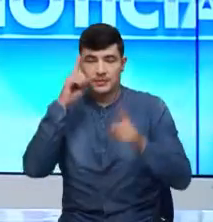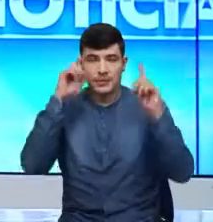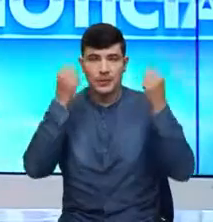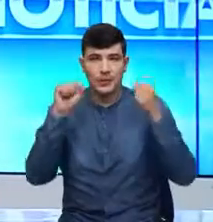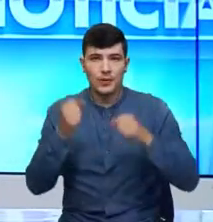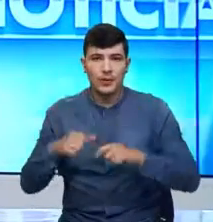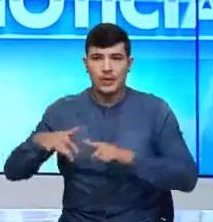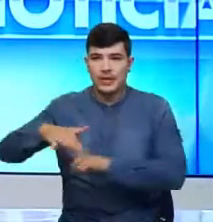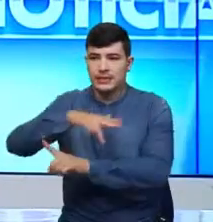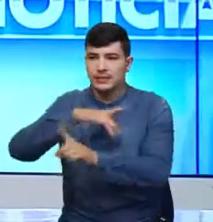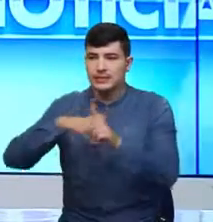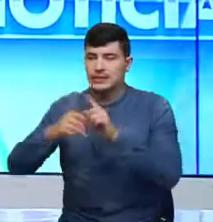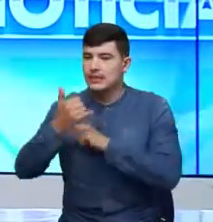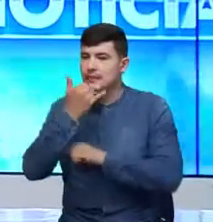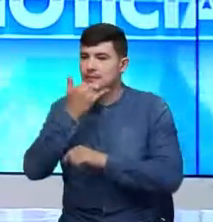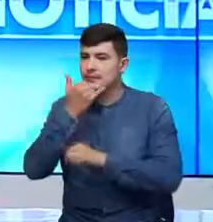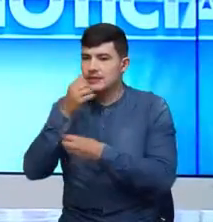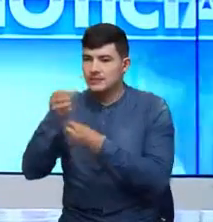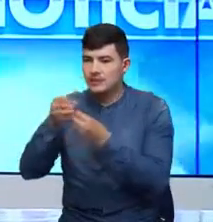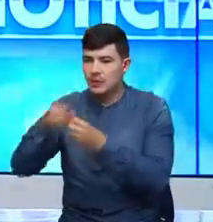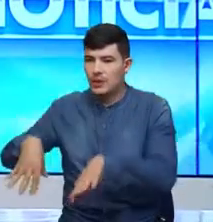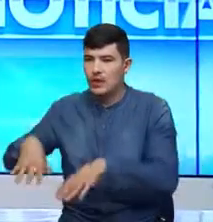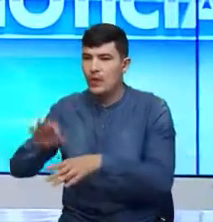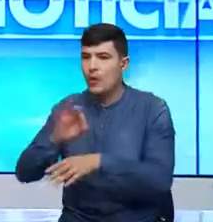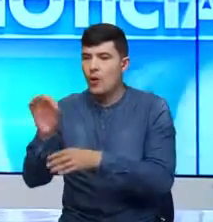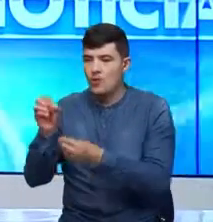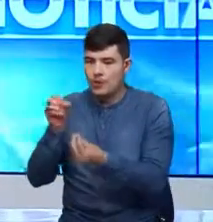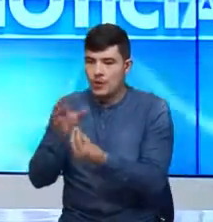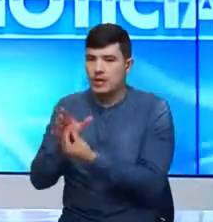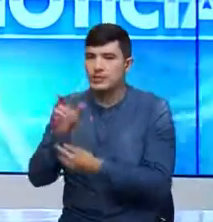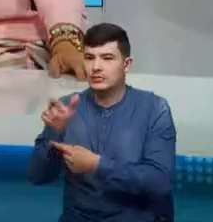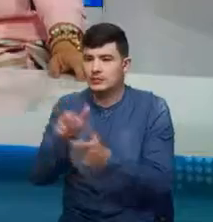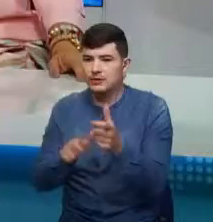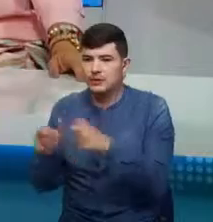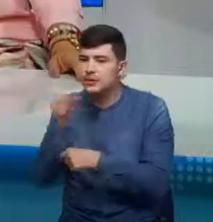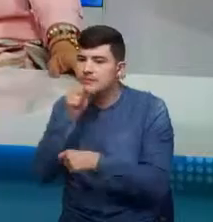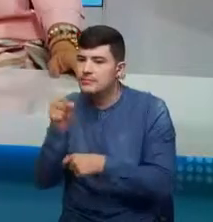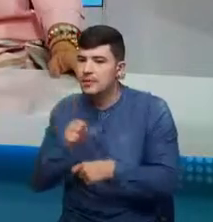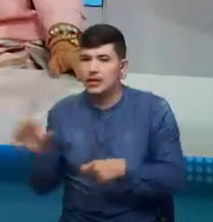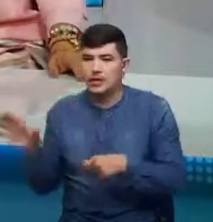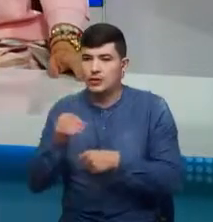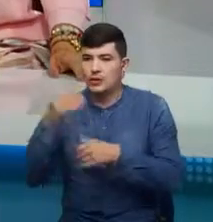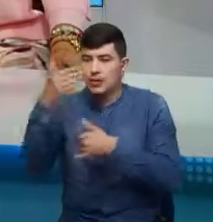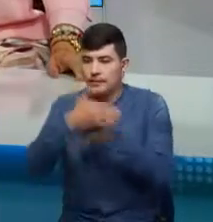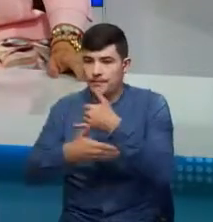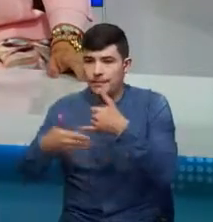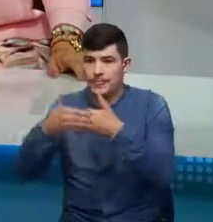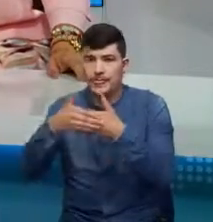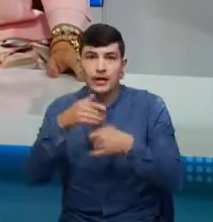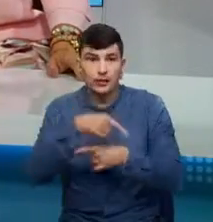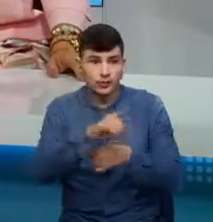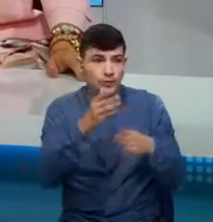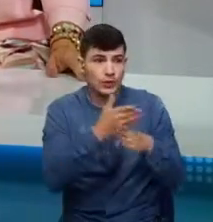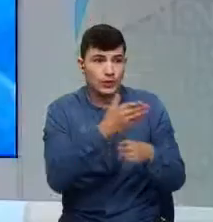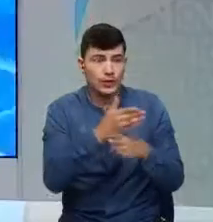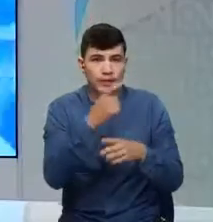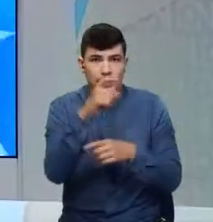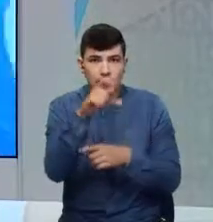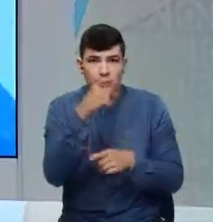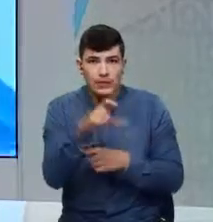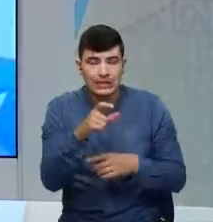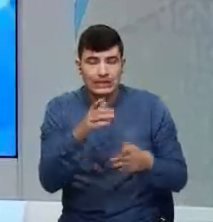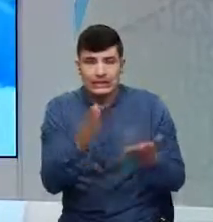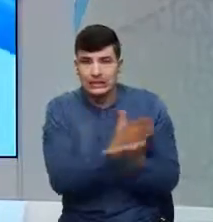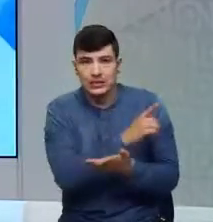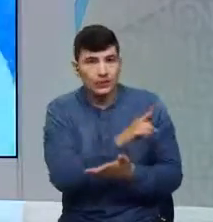Preocupante es el panorama sobre el maltrato y abandono de adultos mayores en toda Colombia. John, y esta problemática en Cúcuta no es ajena debido